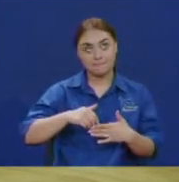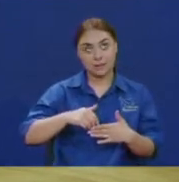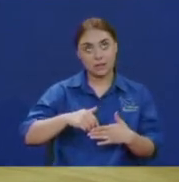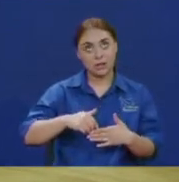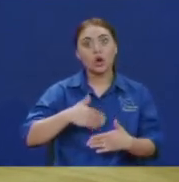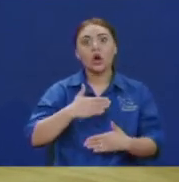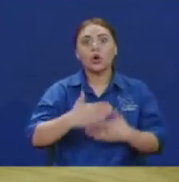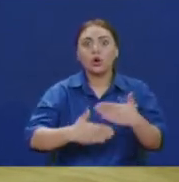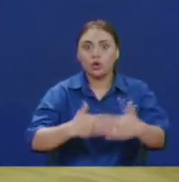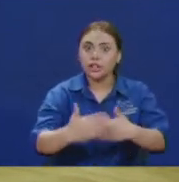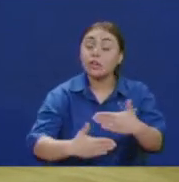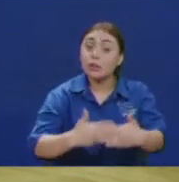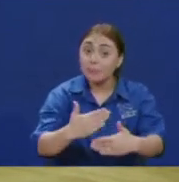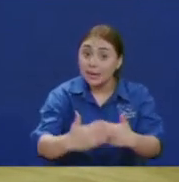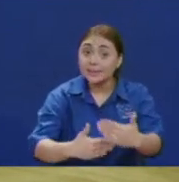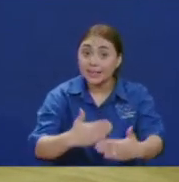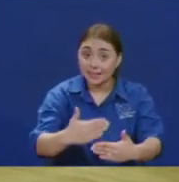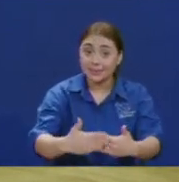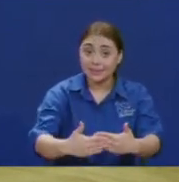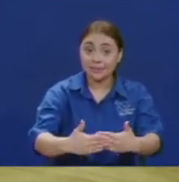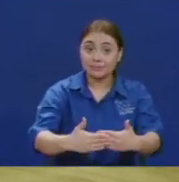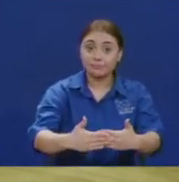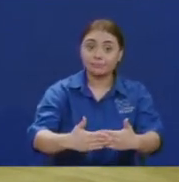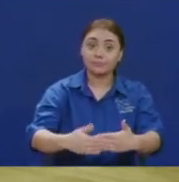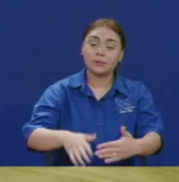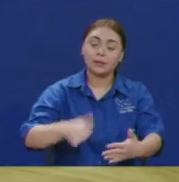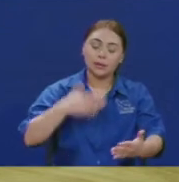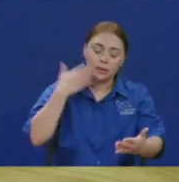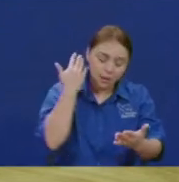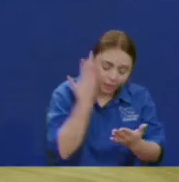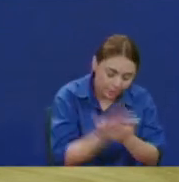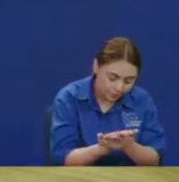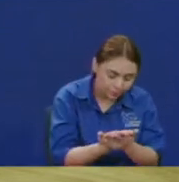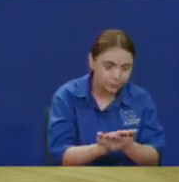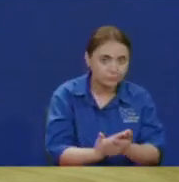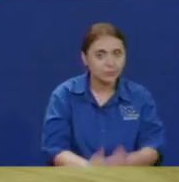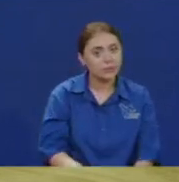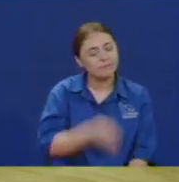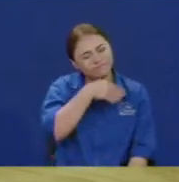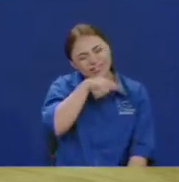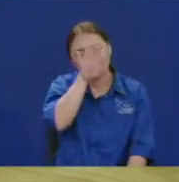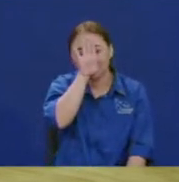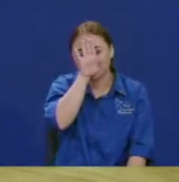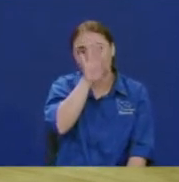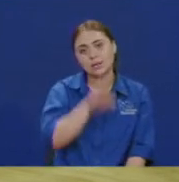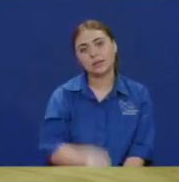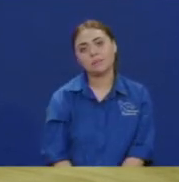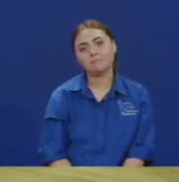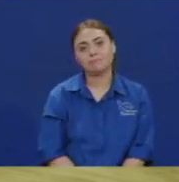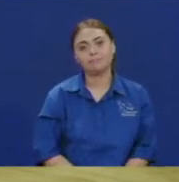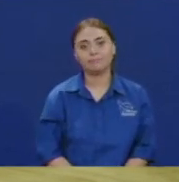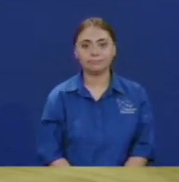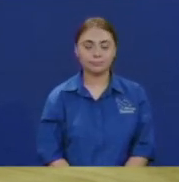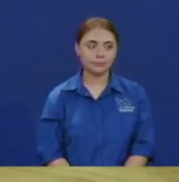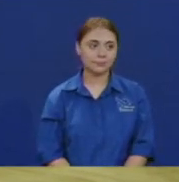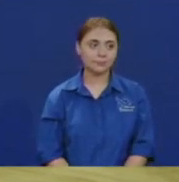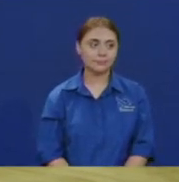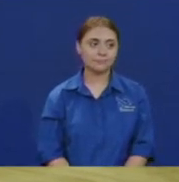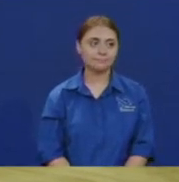Qué decepcionante, frustrante. Y no sé qué más epítetos ponerle a eso.